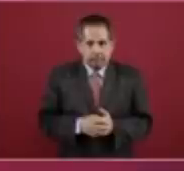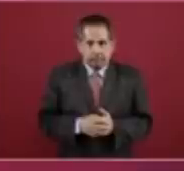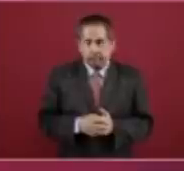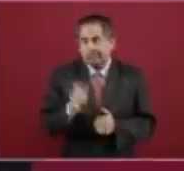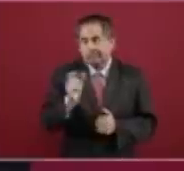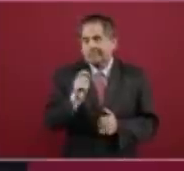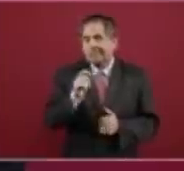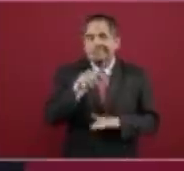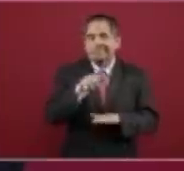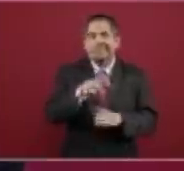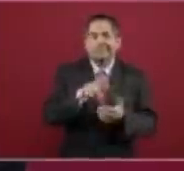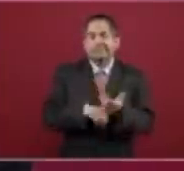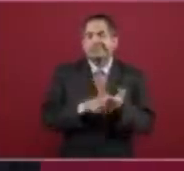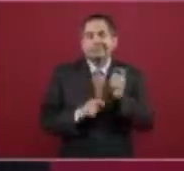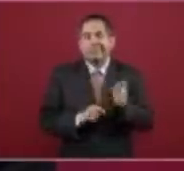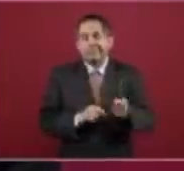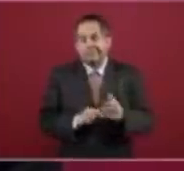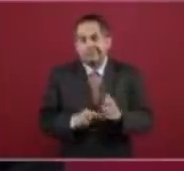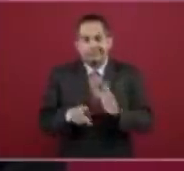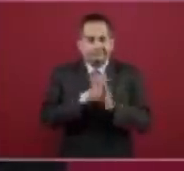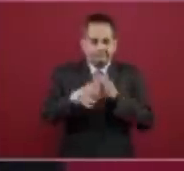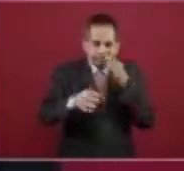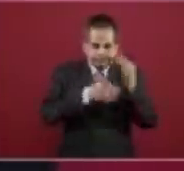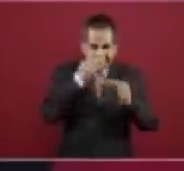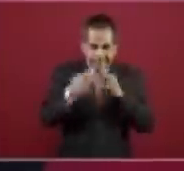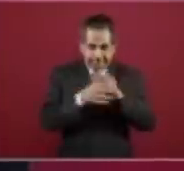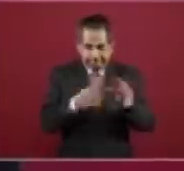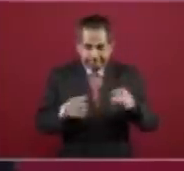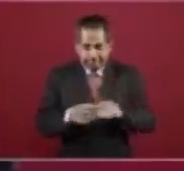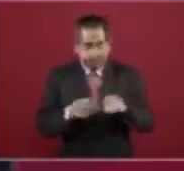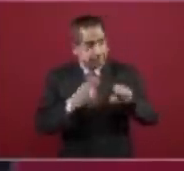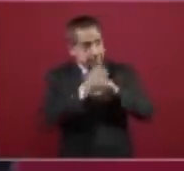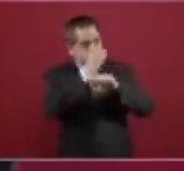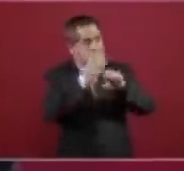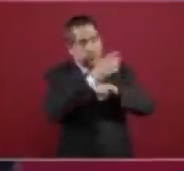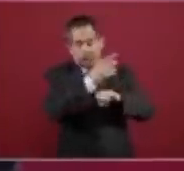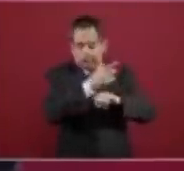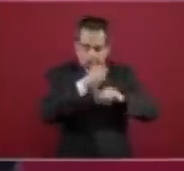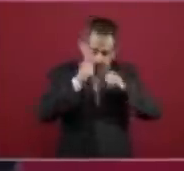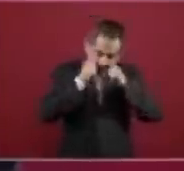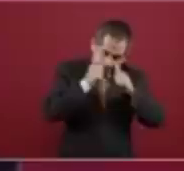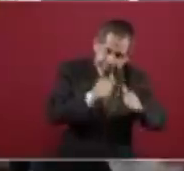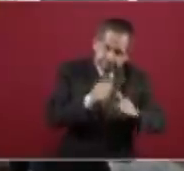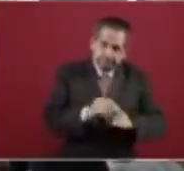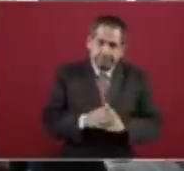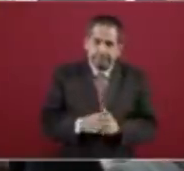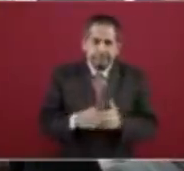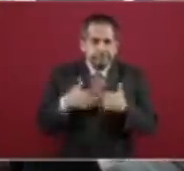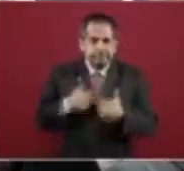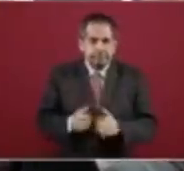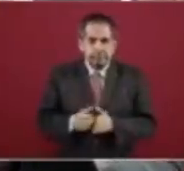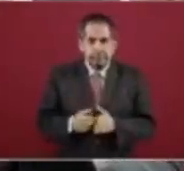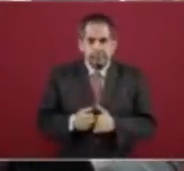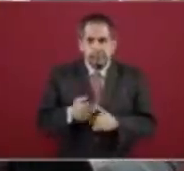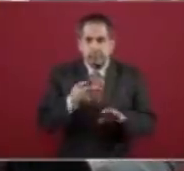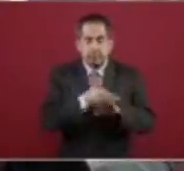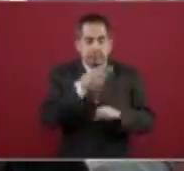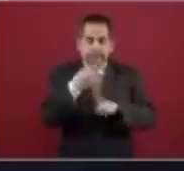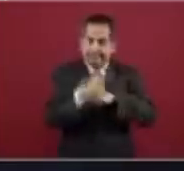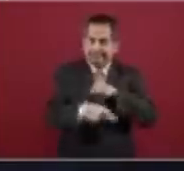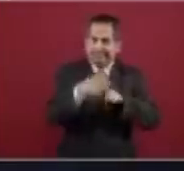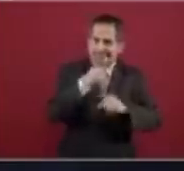cuando se trata de periodistas de los estados, porque están muy expuestos.